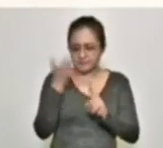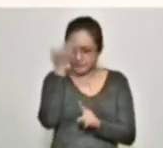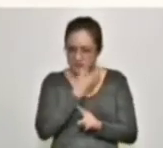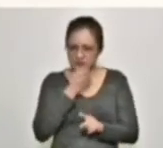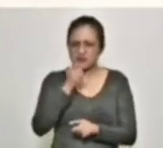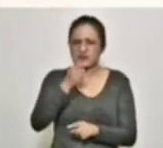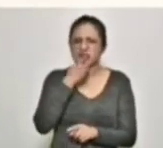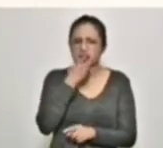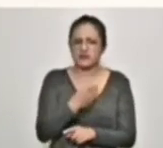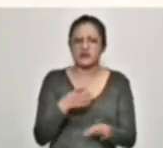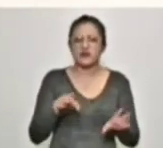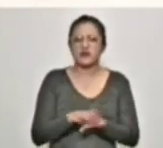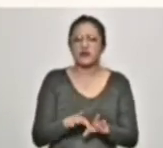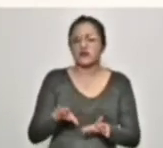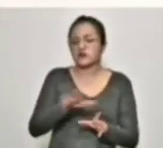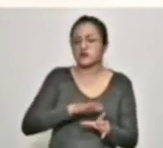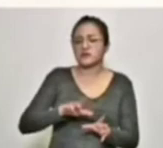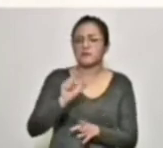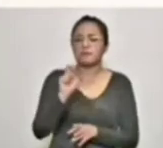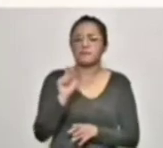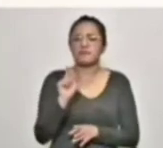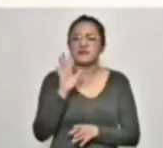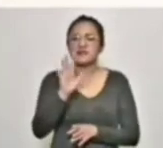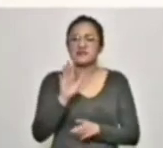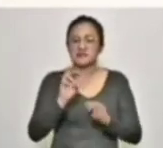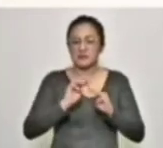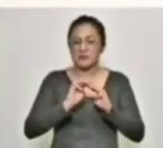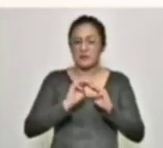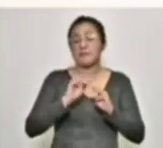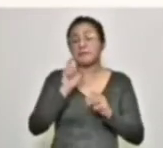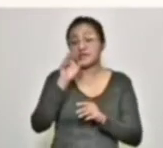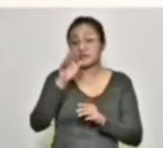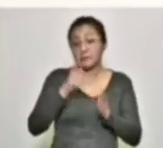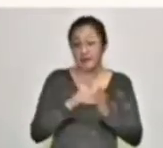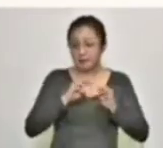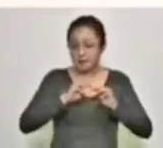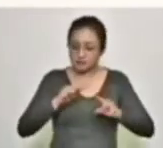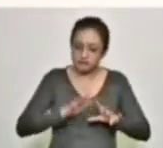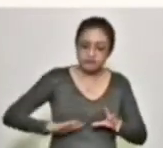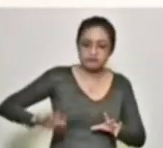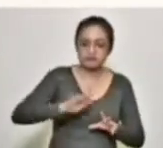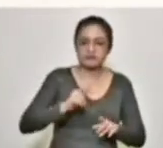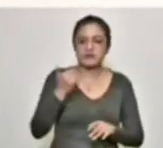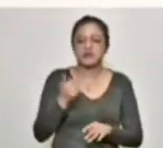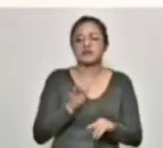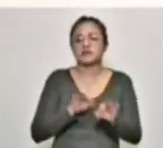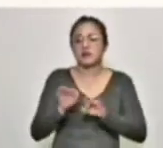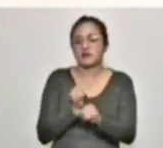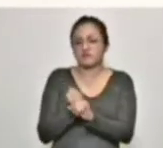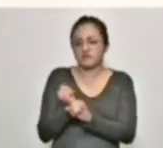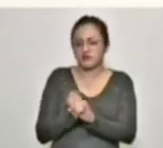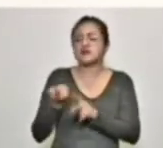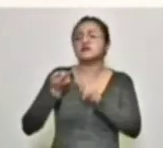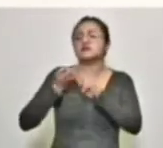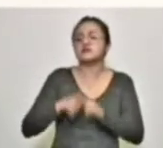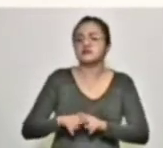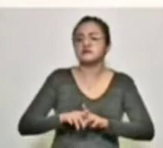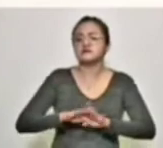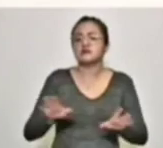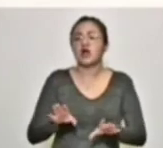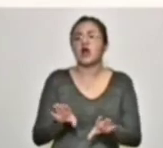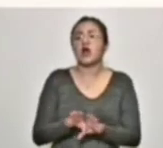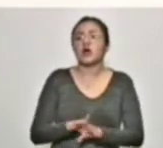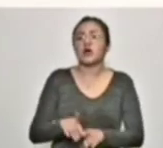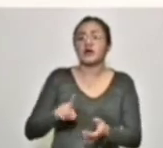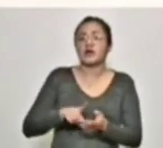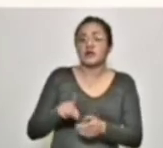han abarcado un polígono de 25 hectáreas y los trabajos de investigación iniciaron de manera